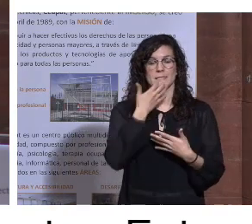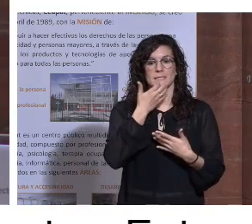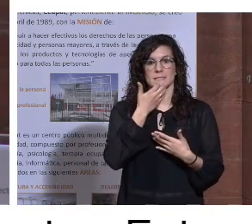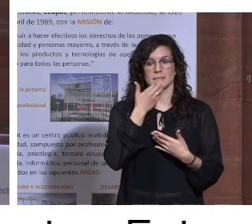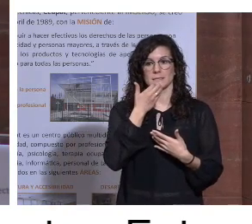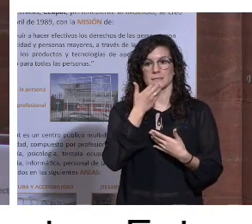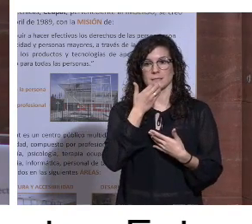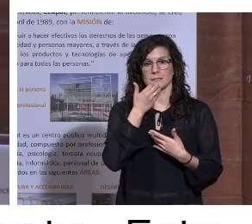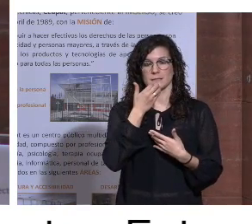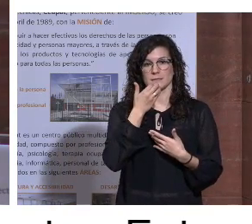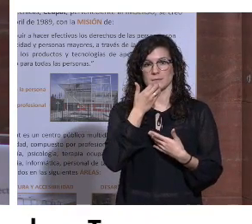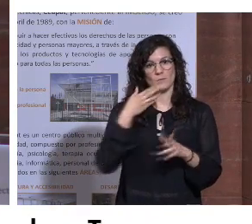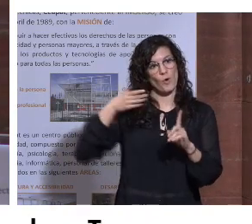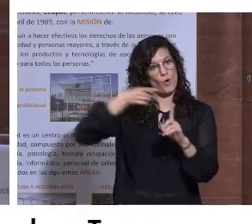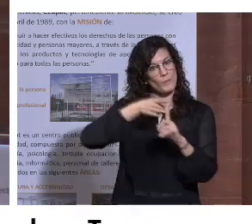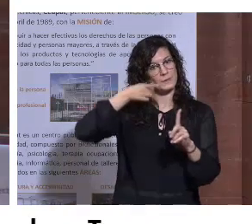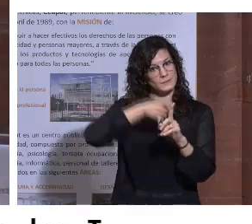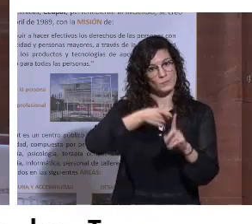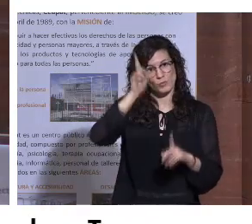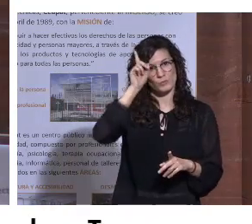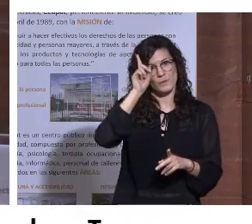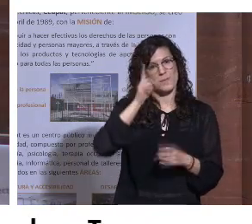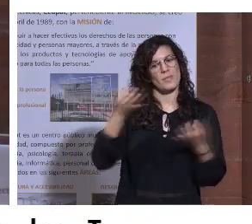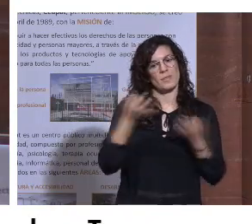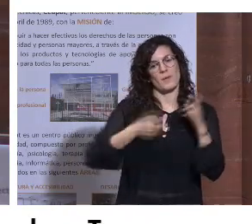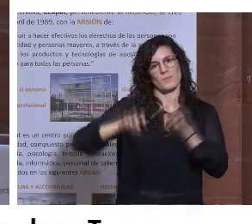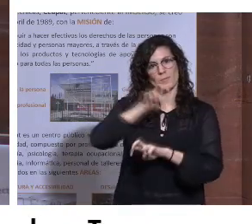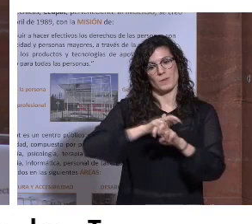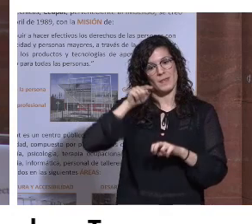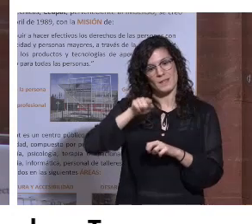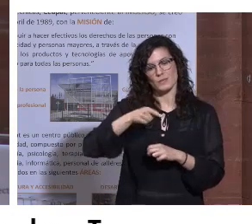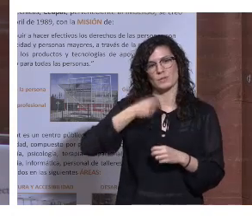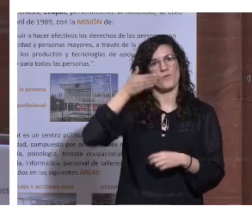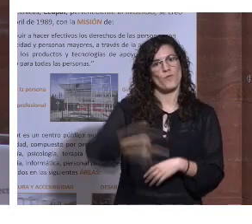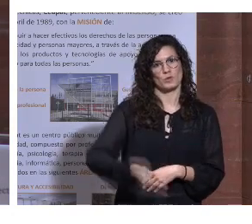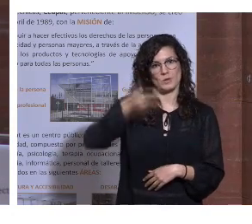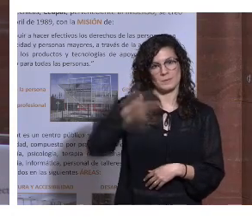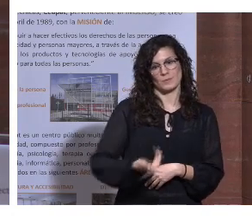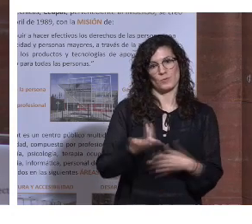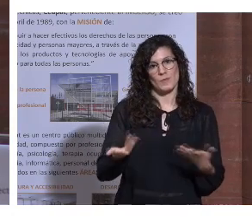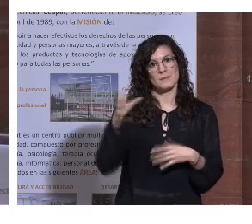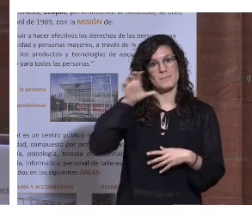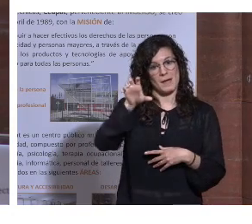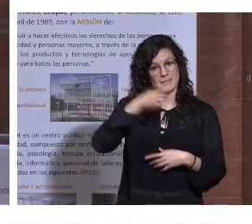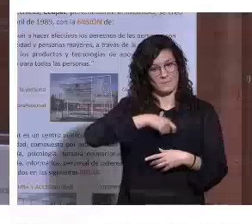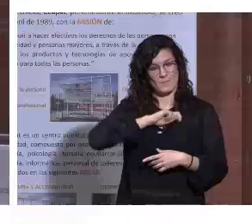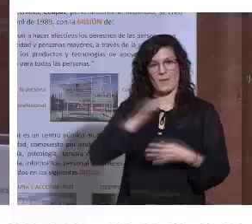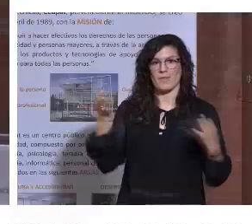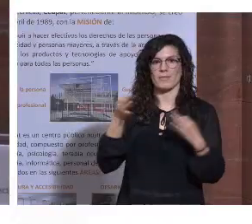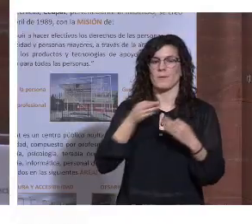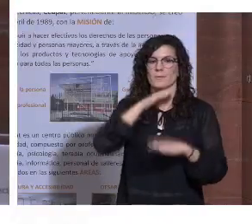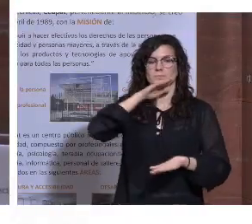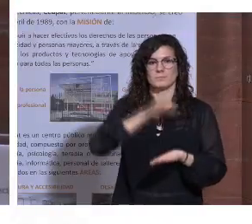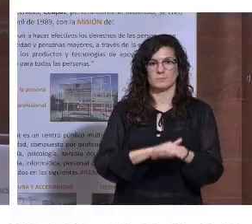la I pequeña. Y es fundamental, este país se tiene que poner esa obligación, porque será una forma